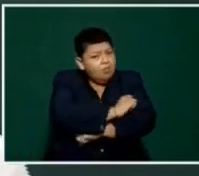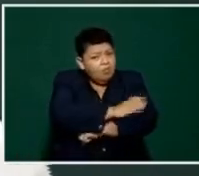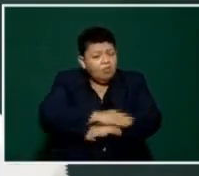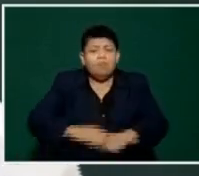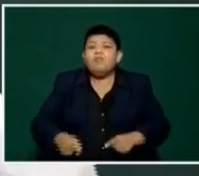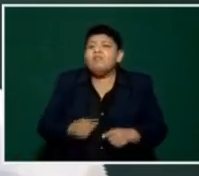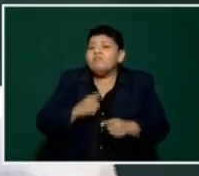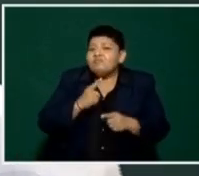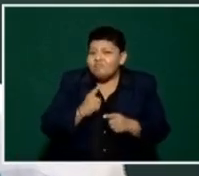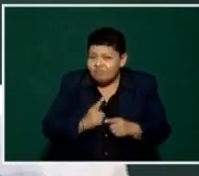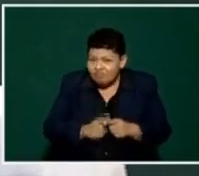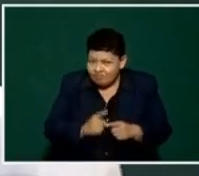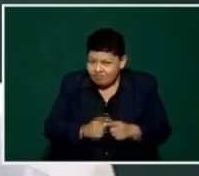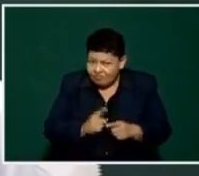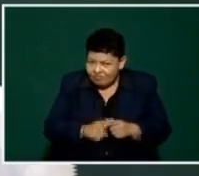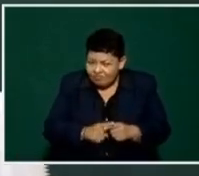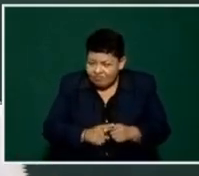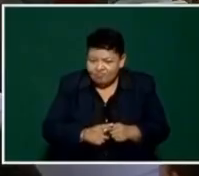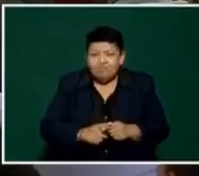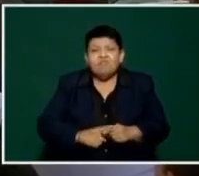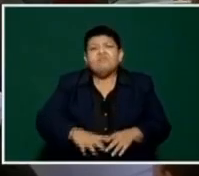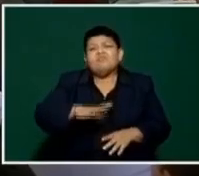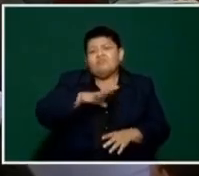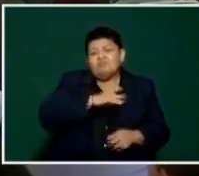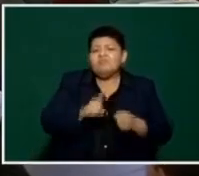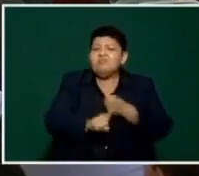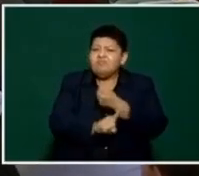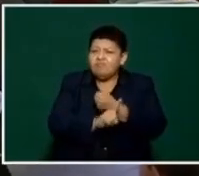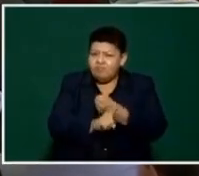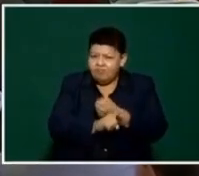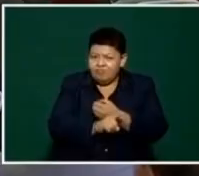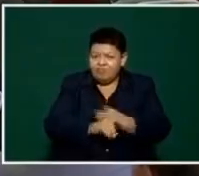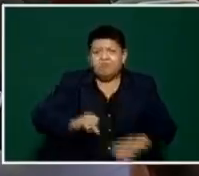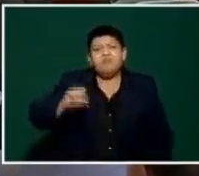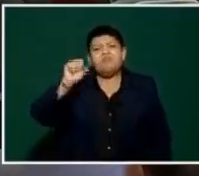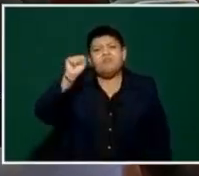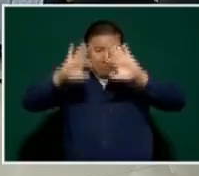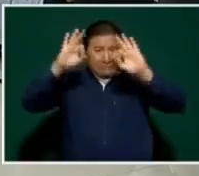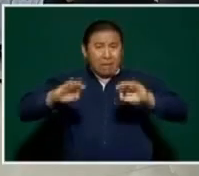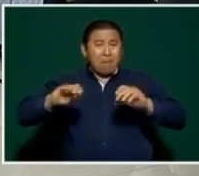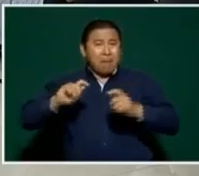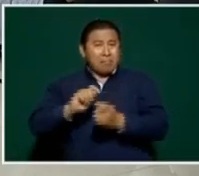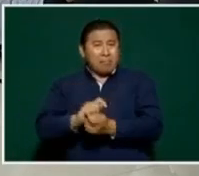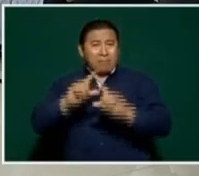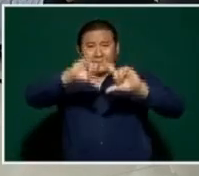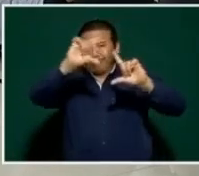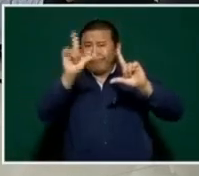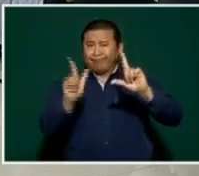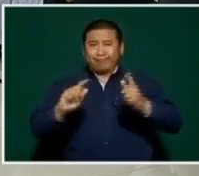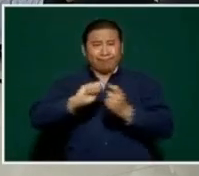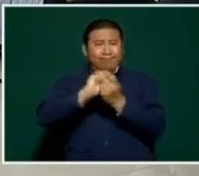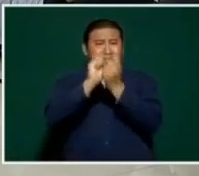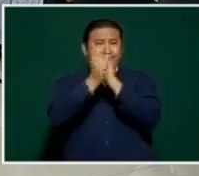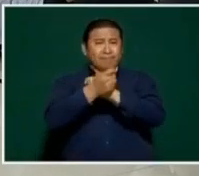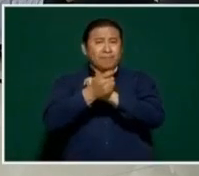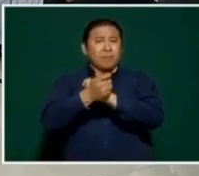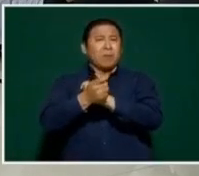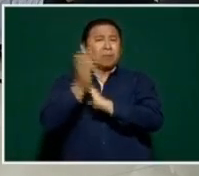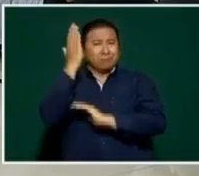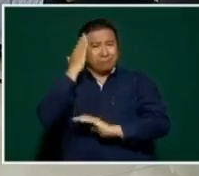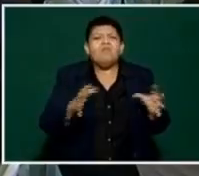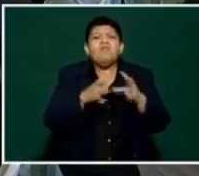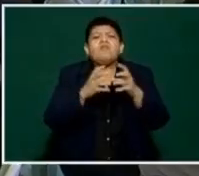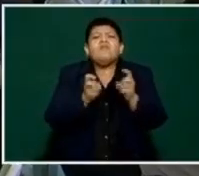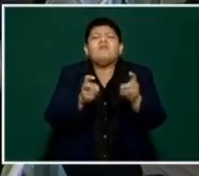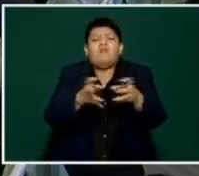realmente han resentido esta situación desde cancún donde se realizó la reunión del gabinete de seguridad el presidente andrés